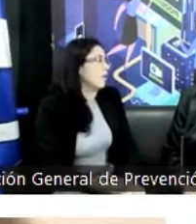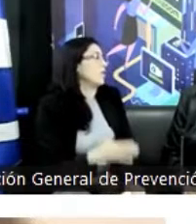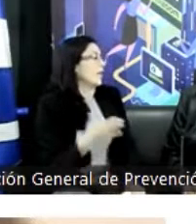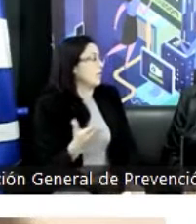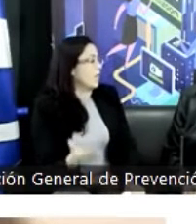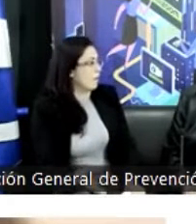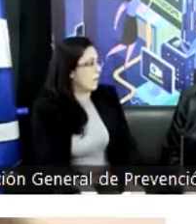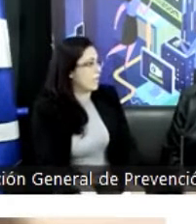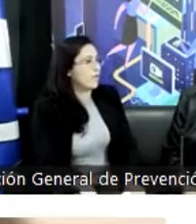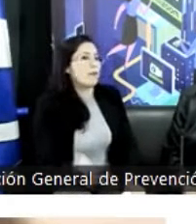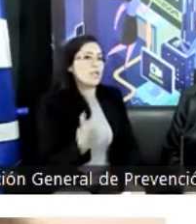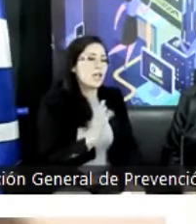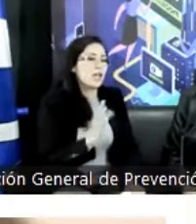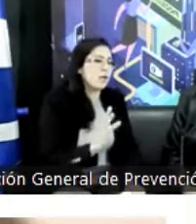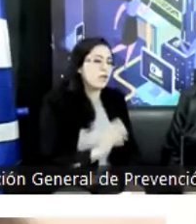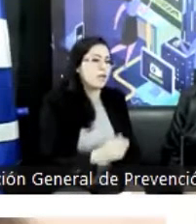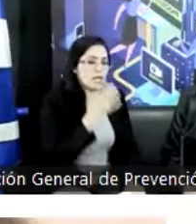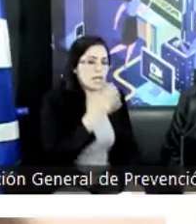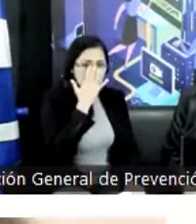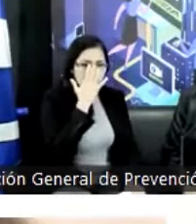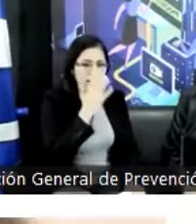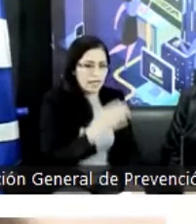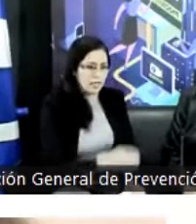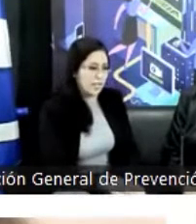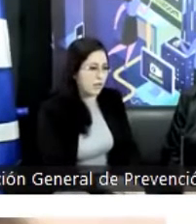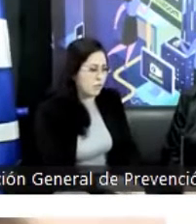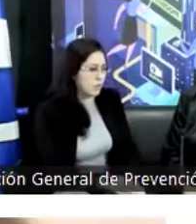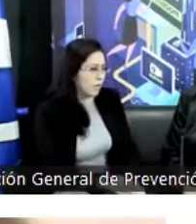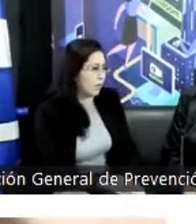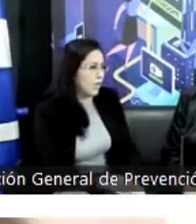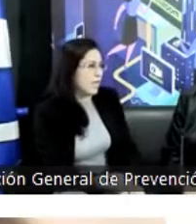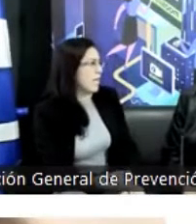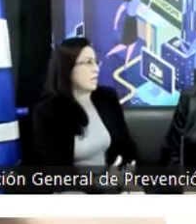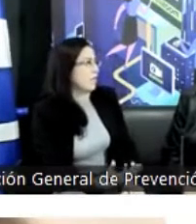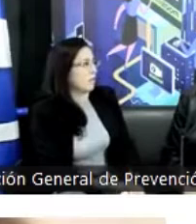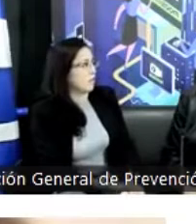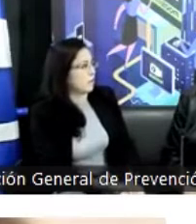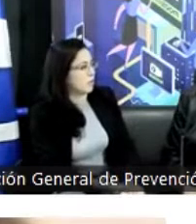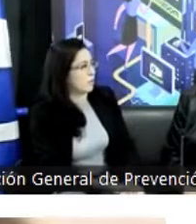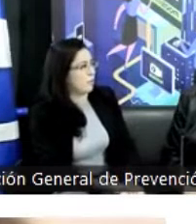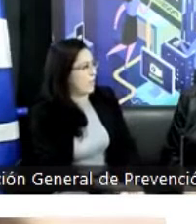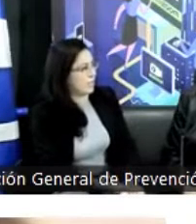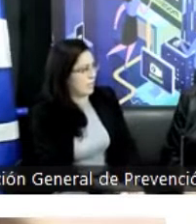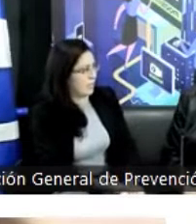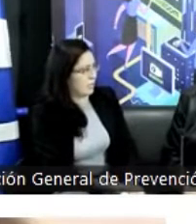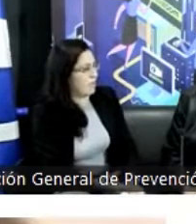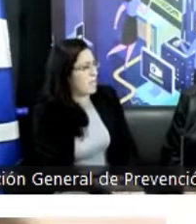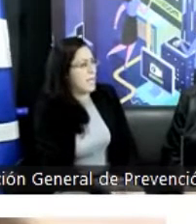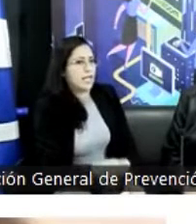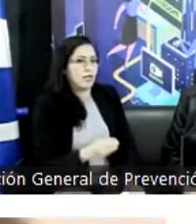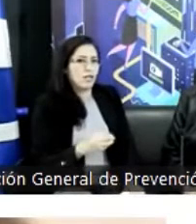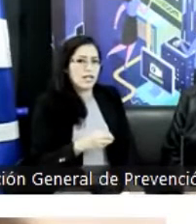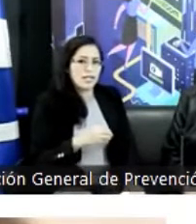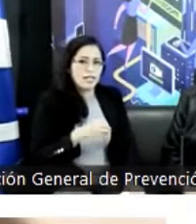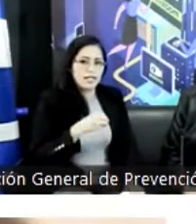consumo, no llegan a una dependencia, pero sí a lo mejor si hablamos desde el consumo de alcohol, esto que conocemos como bebederos en riesgo,